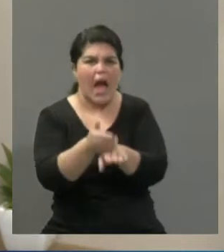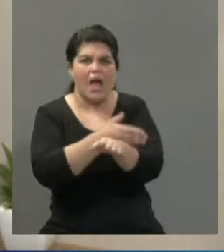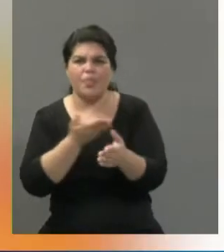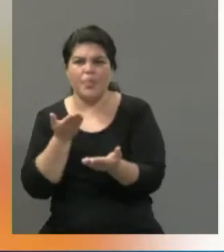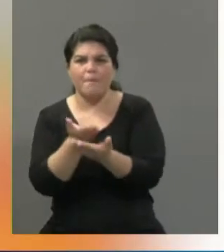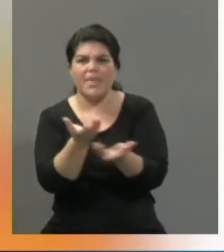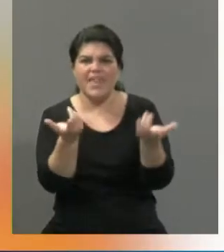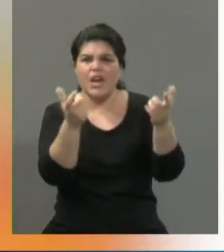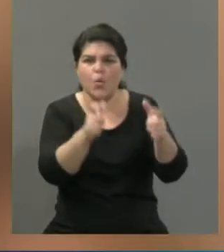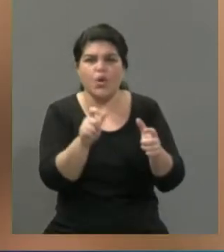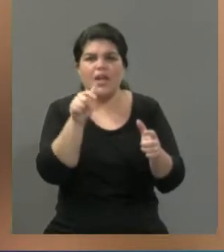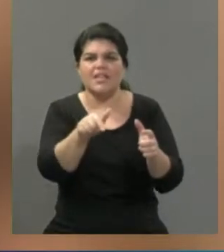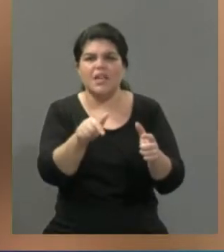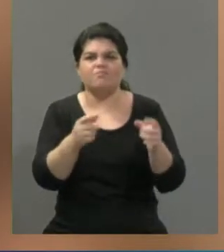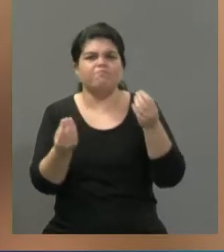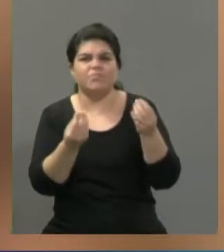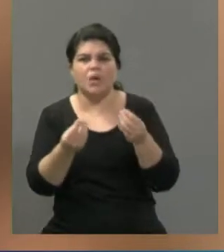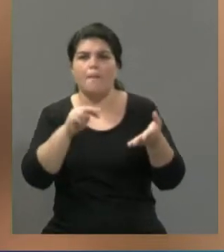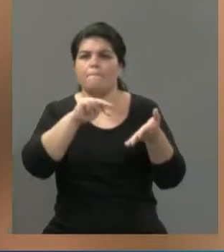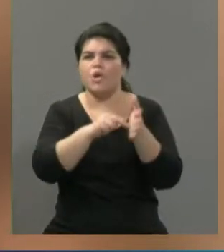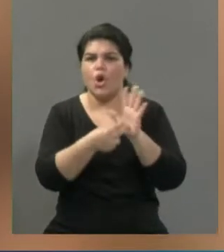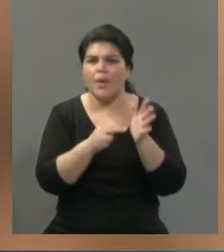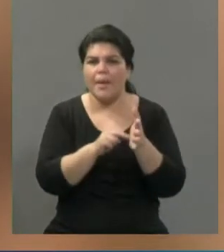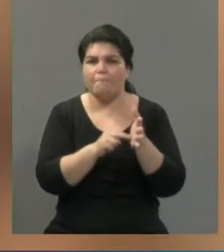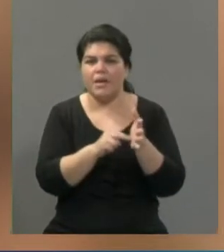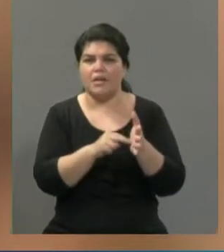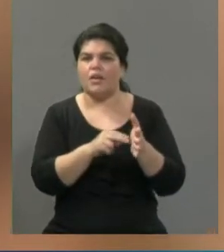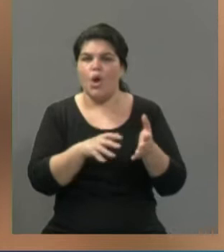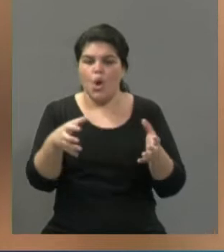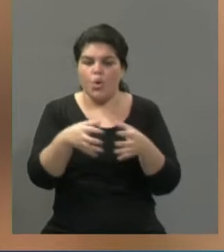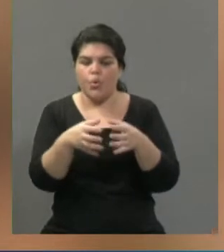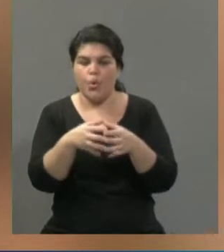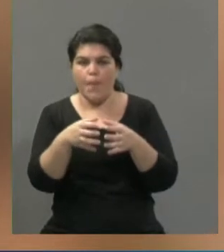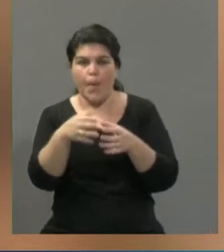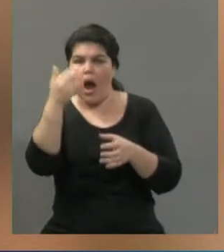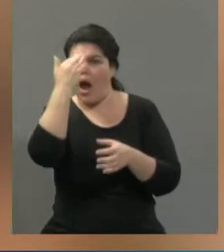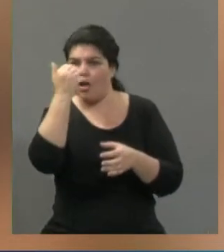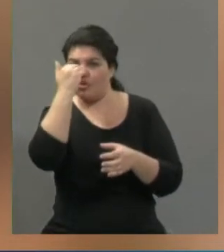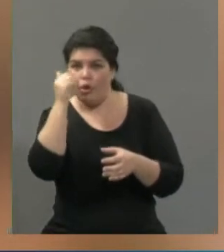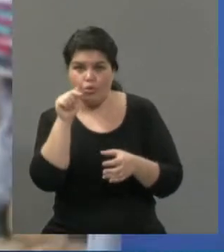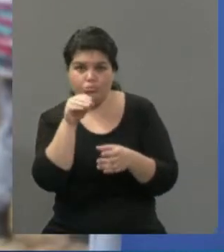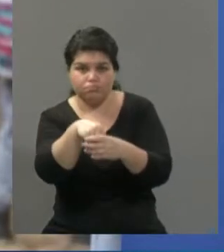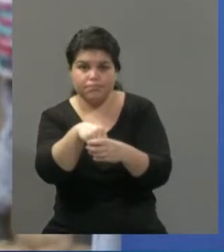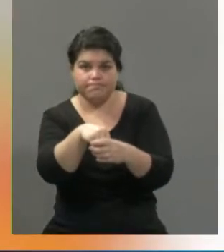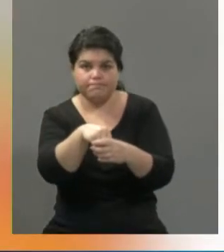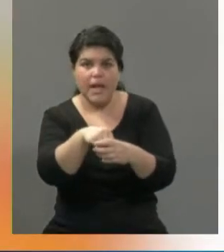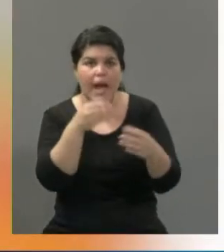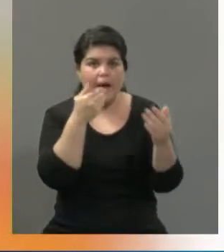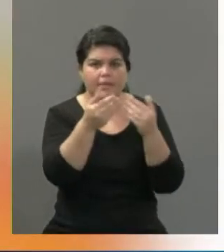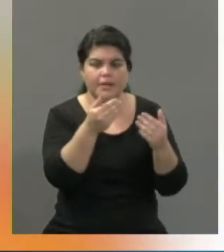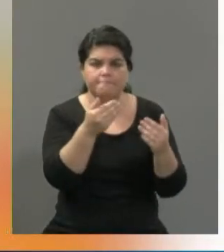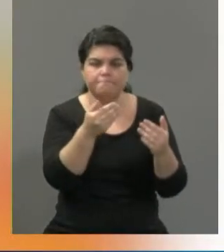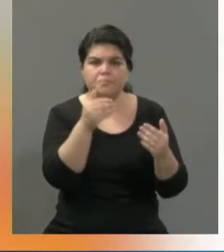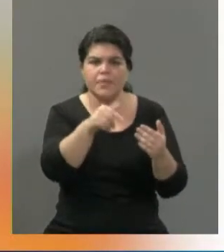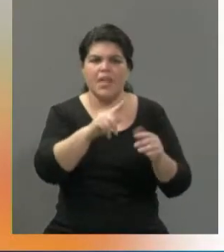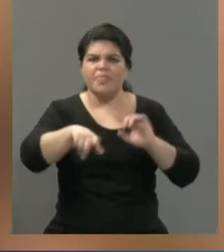la problemática del sector actoral. Ella se ve obligada, debido a